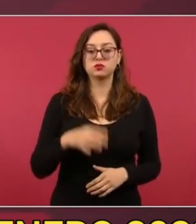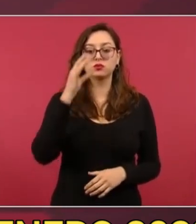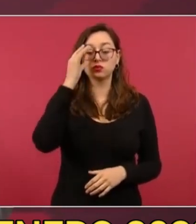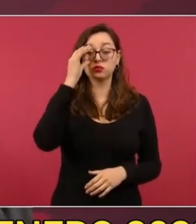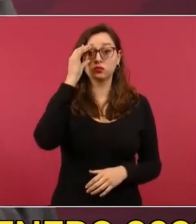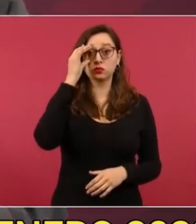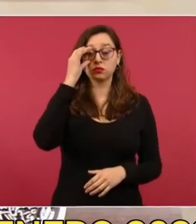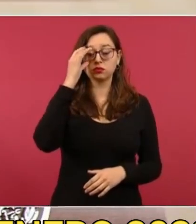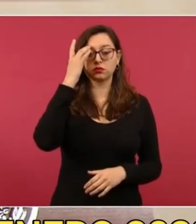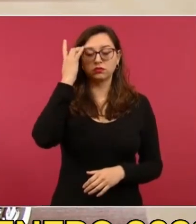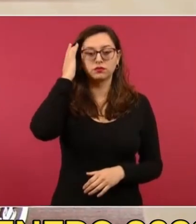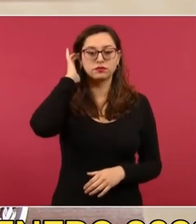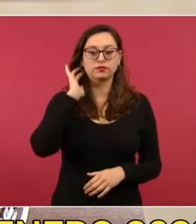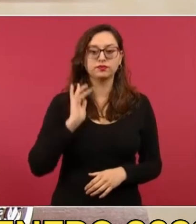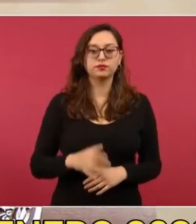una